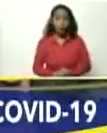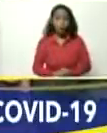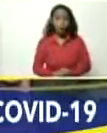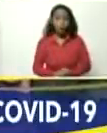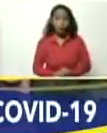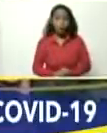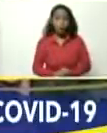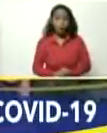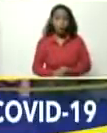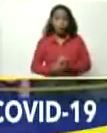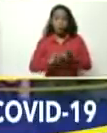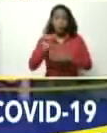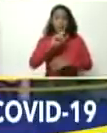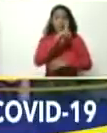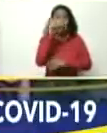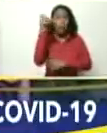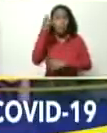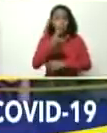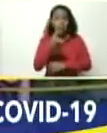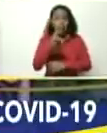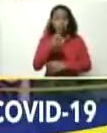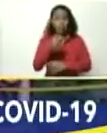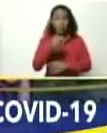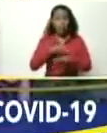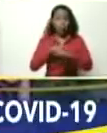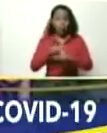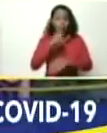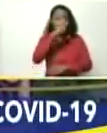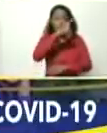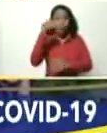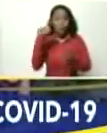a más de 100.000 casos.